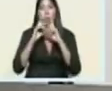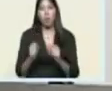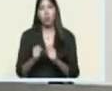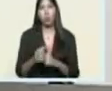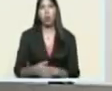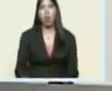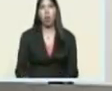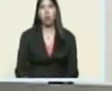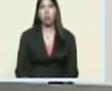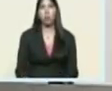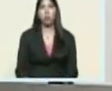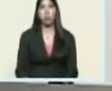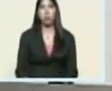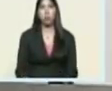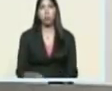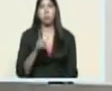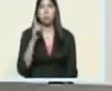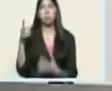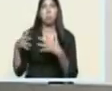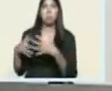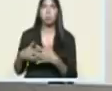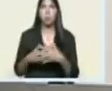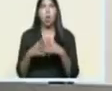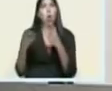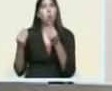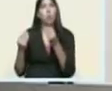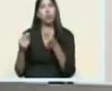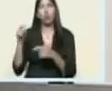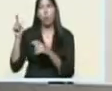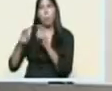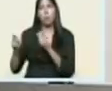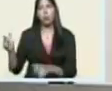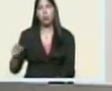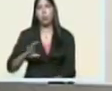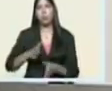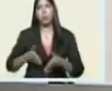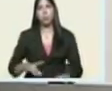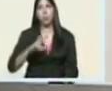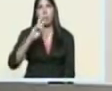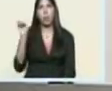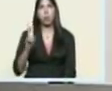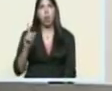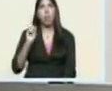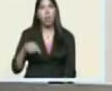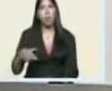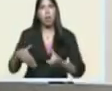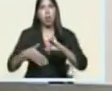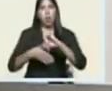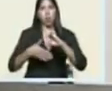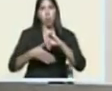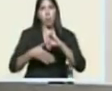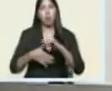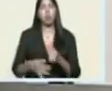Tremendo juego ha habido. Ahí están varios venezolanos, varios compatriotas latinoamericanos jugando